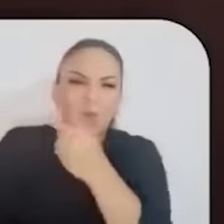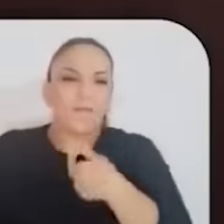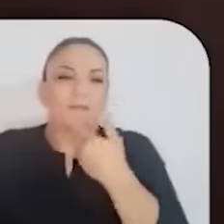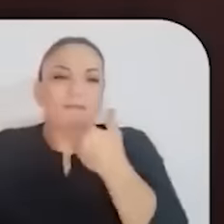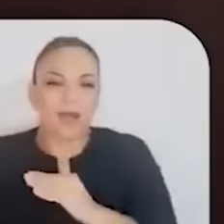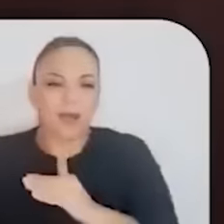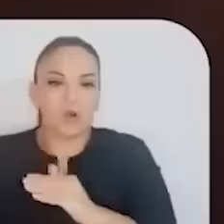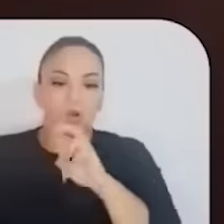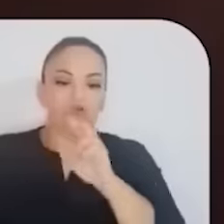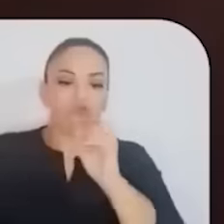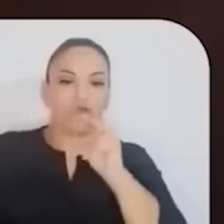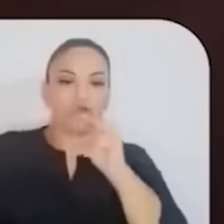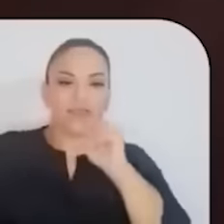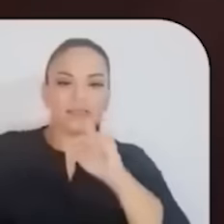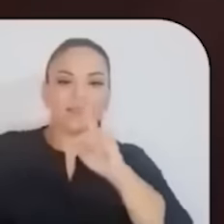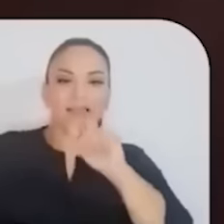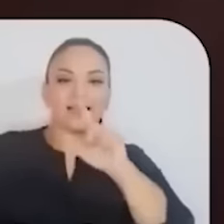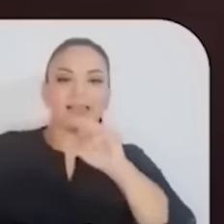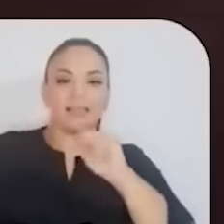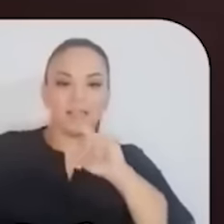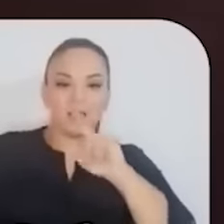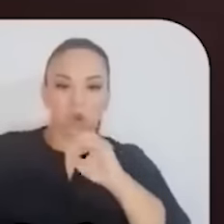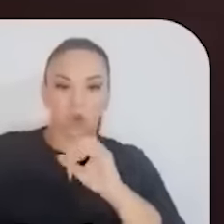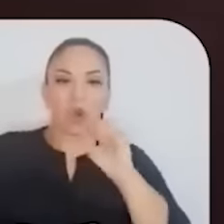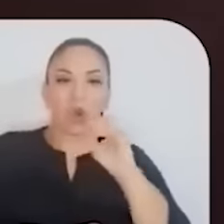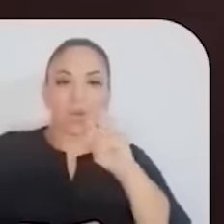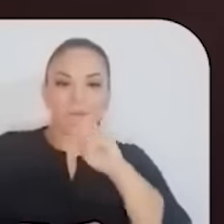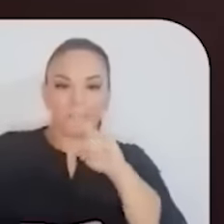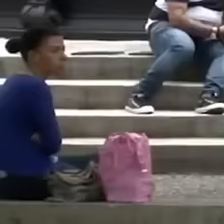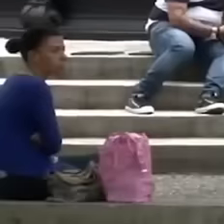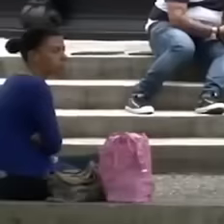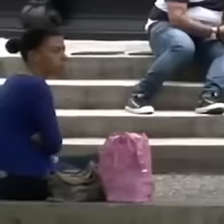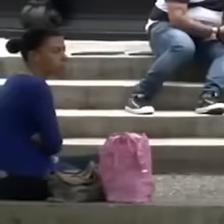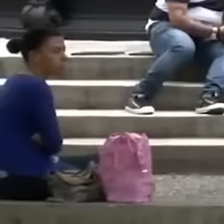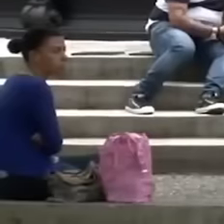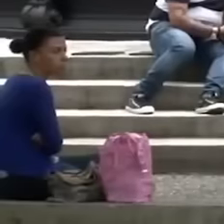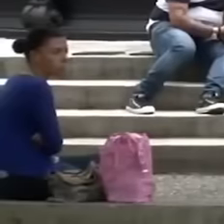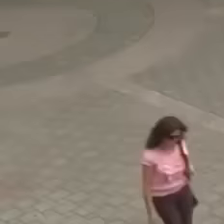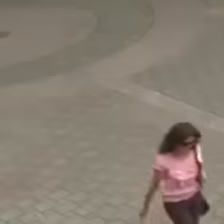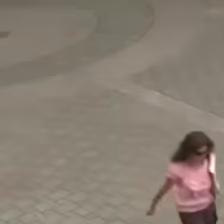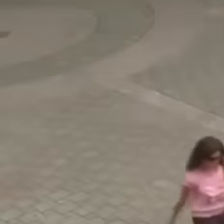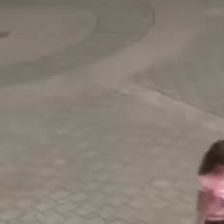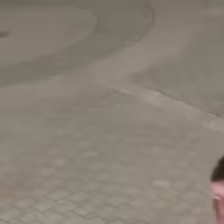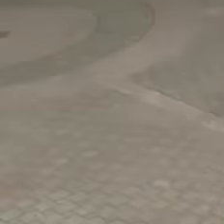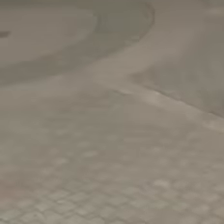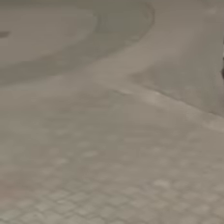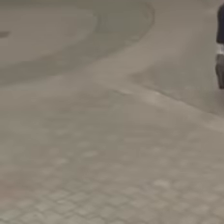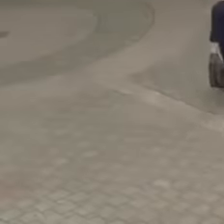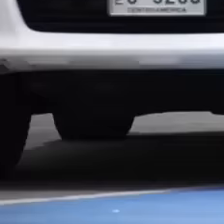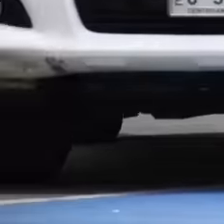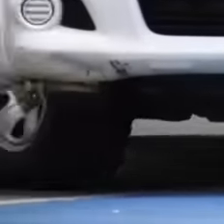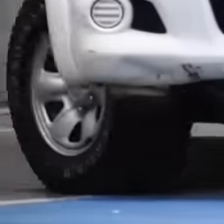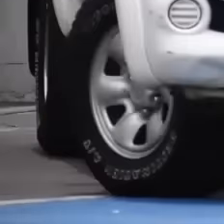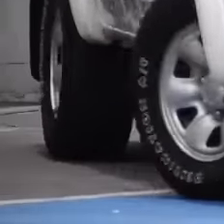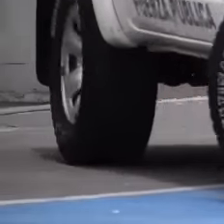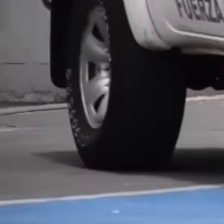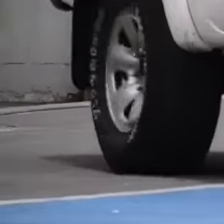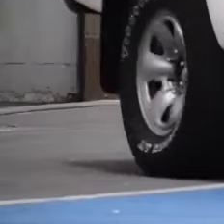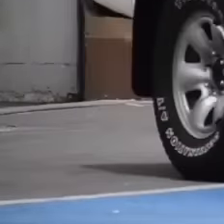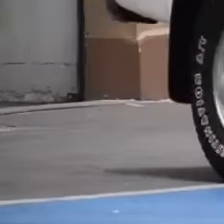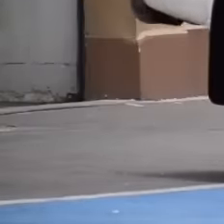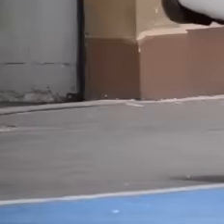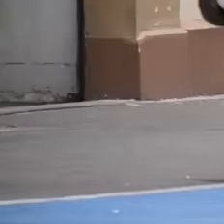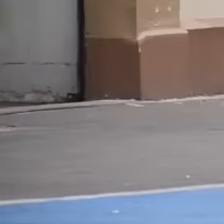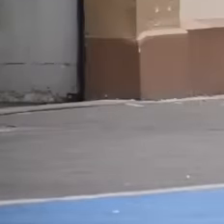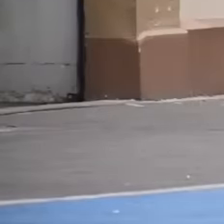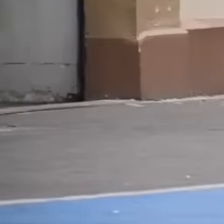alentaron una serie de comentarios xenófobos en redes sociales, después que enfatizara la nacionalidad nicaragüense de un detenido sospechoso